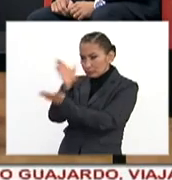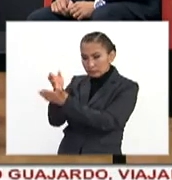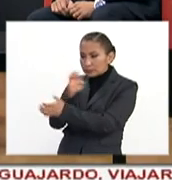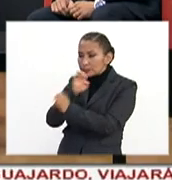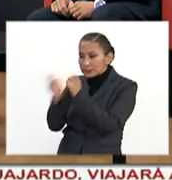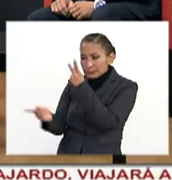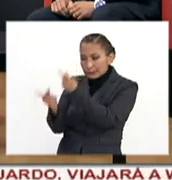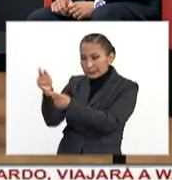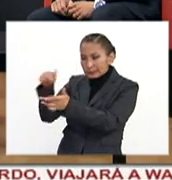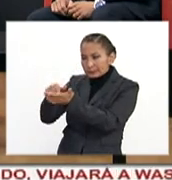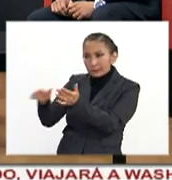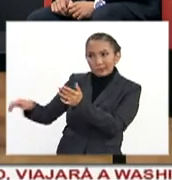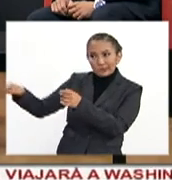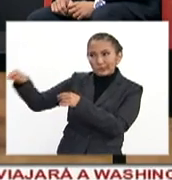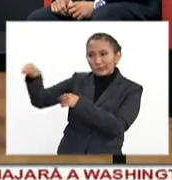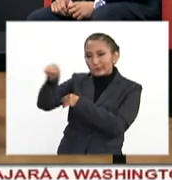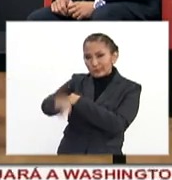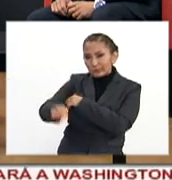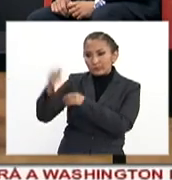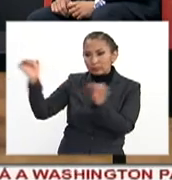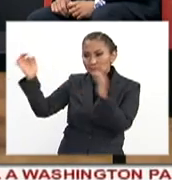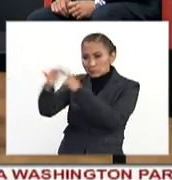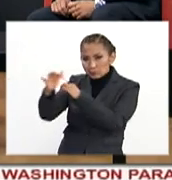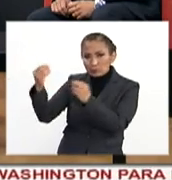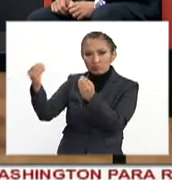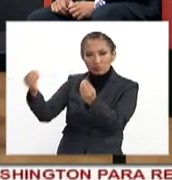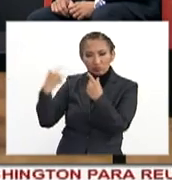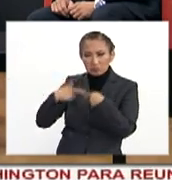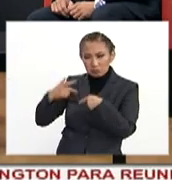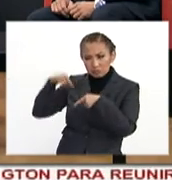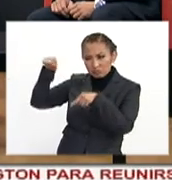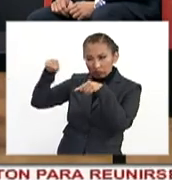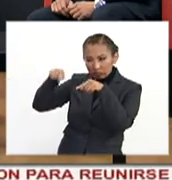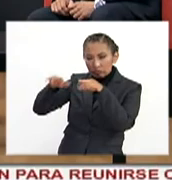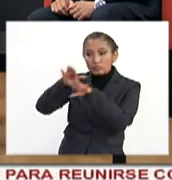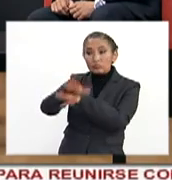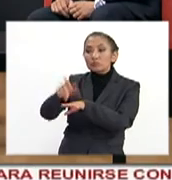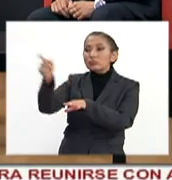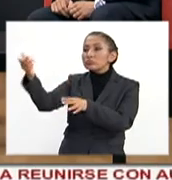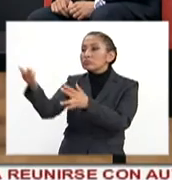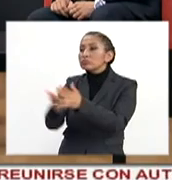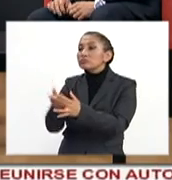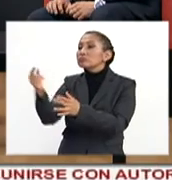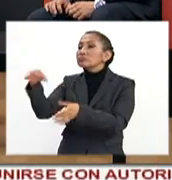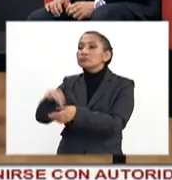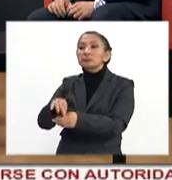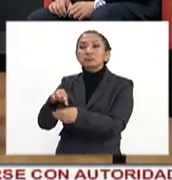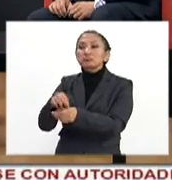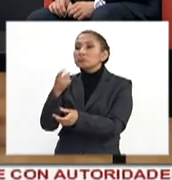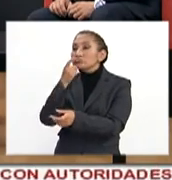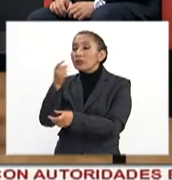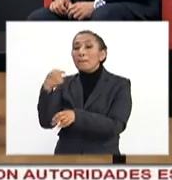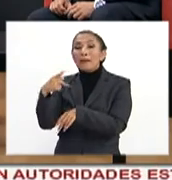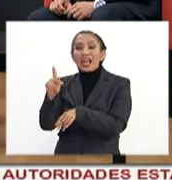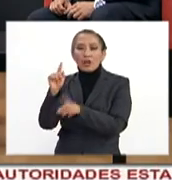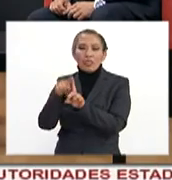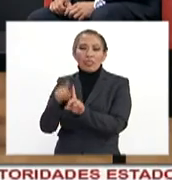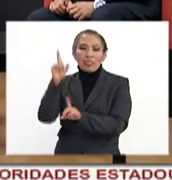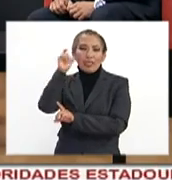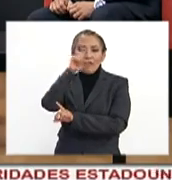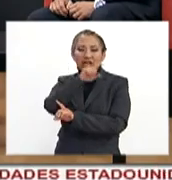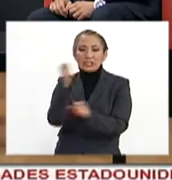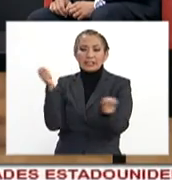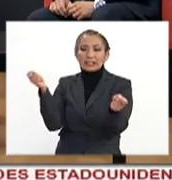en lugares de afluencia respecto a la sección electoral, pero esto hace muy